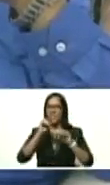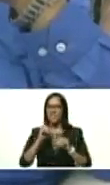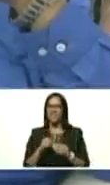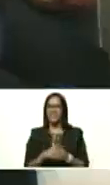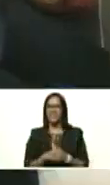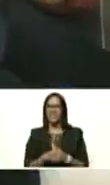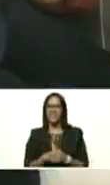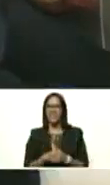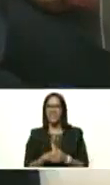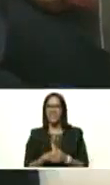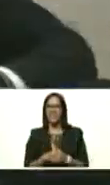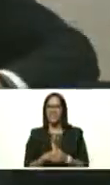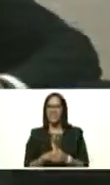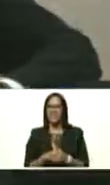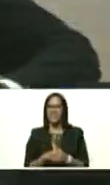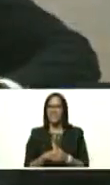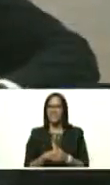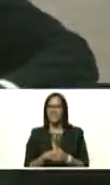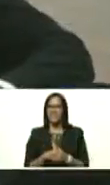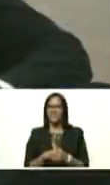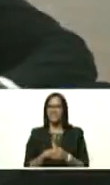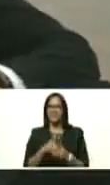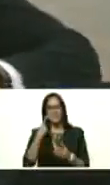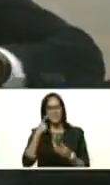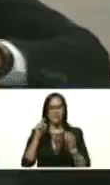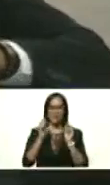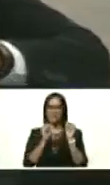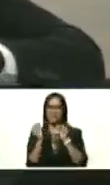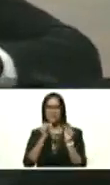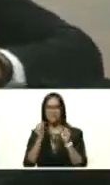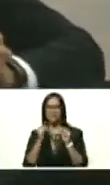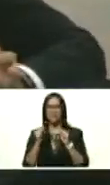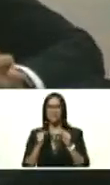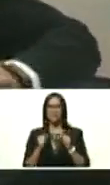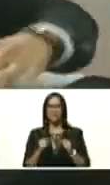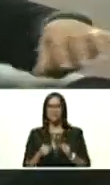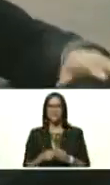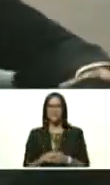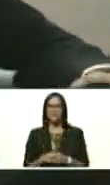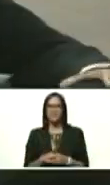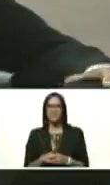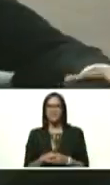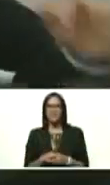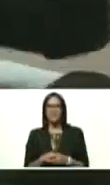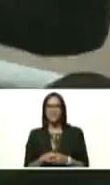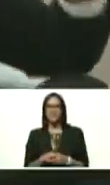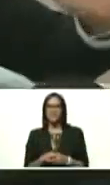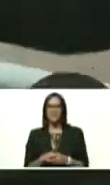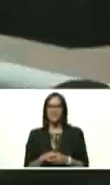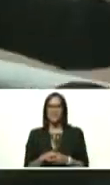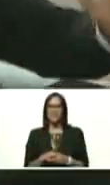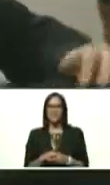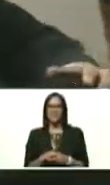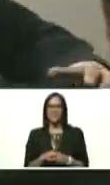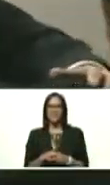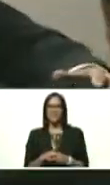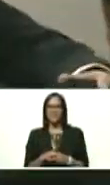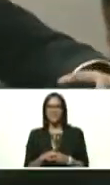¿ah? El de Quinito. ¿Ah? El de Quinito. ¿Cuál, cuál? Quinito,